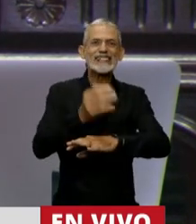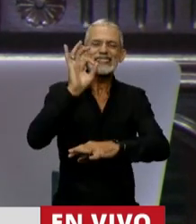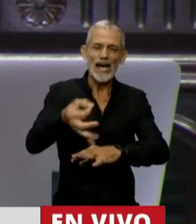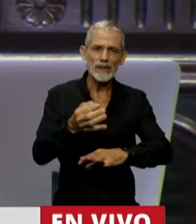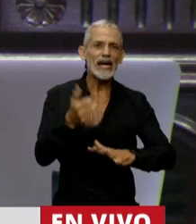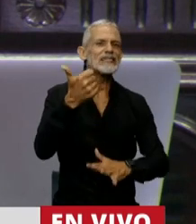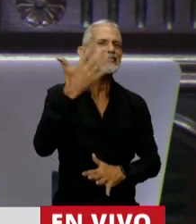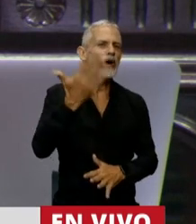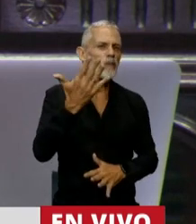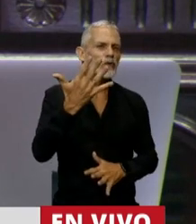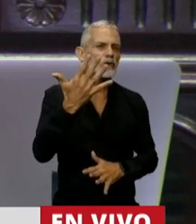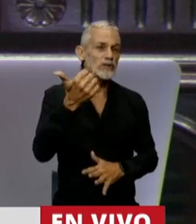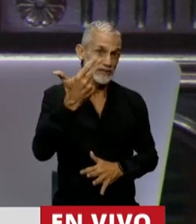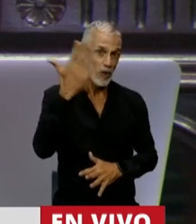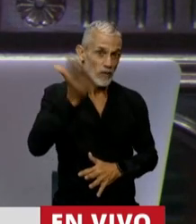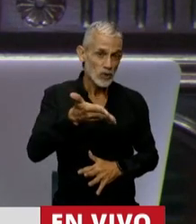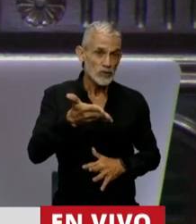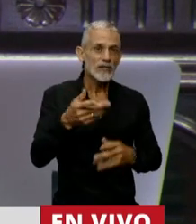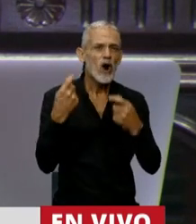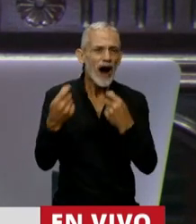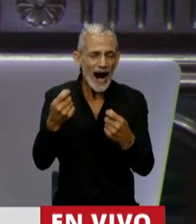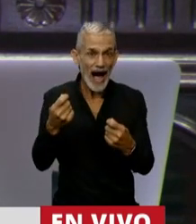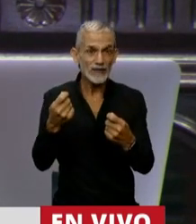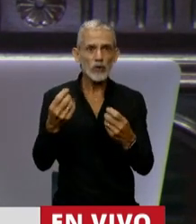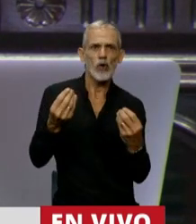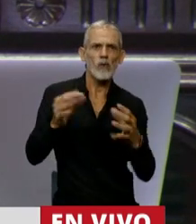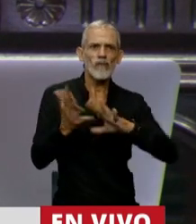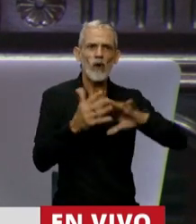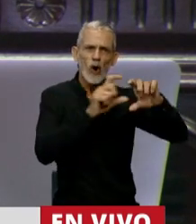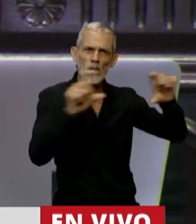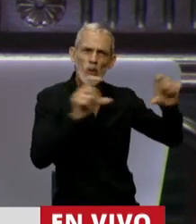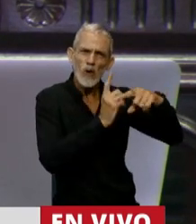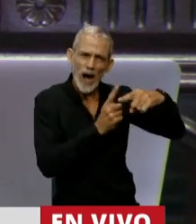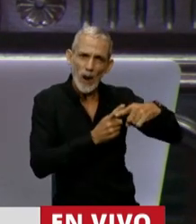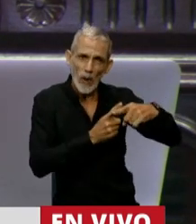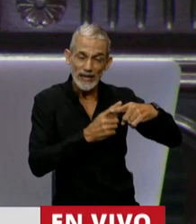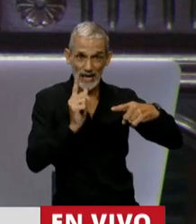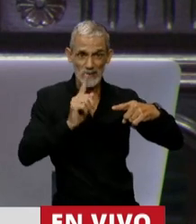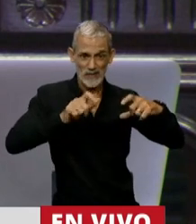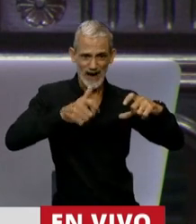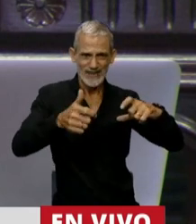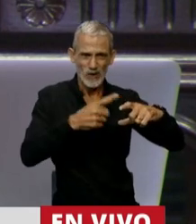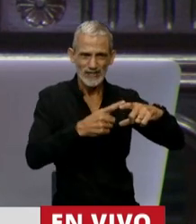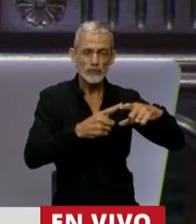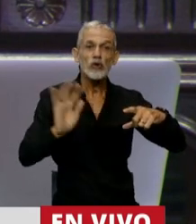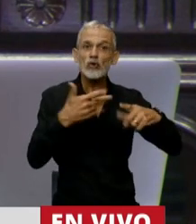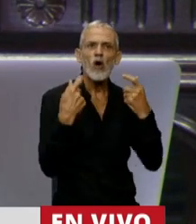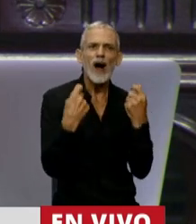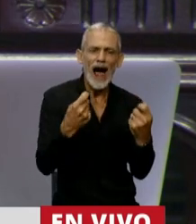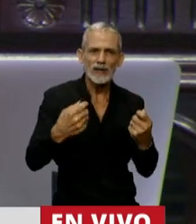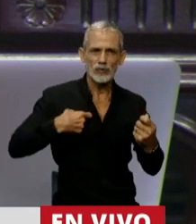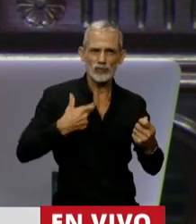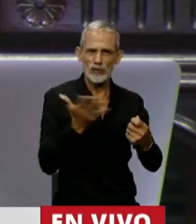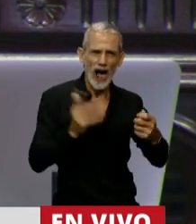que el 65% del gasto primario se define por una fórmula, que es la que define todo el gasto social